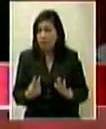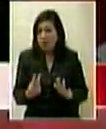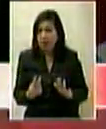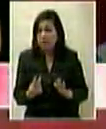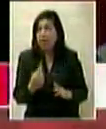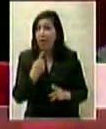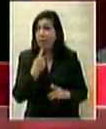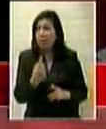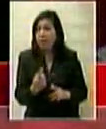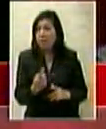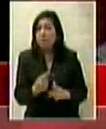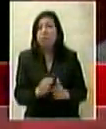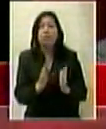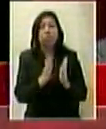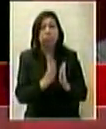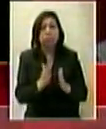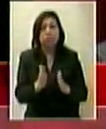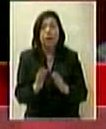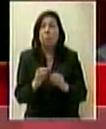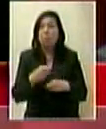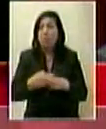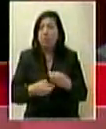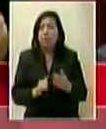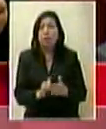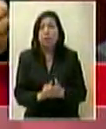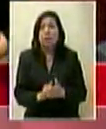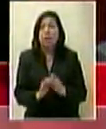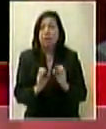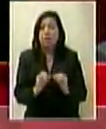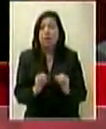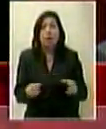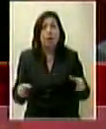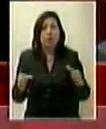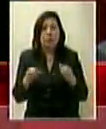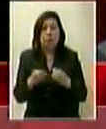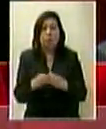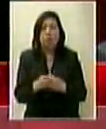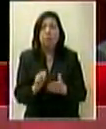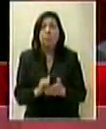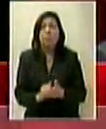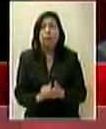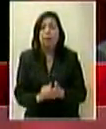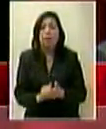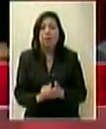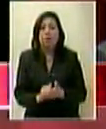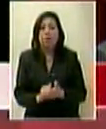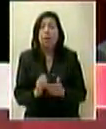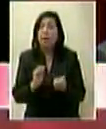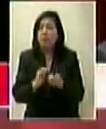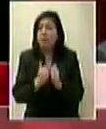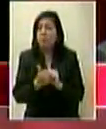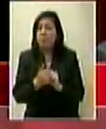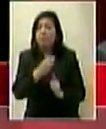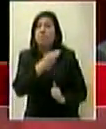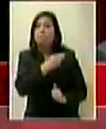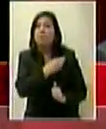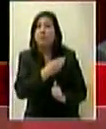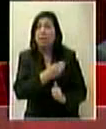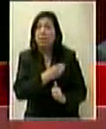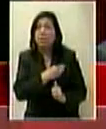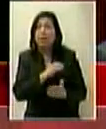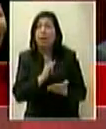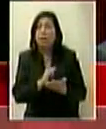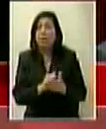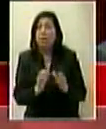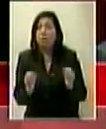se ha declarado en reestructuración el sector producción. Ya hemos instalado la comisión. Vamos a transformar este ministerio de tal manera